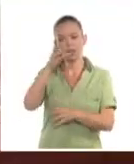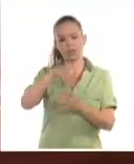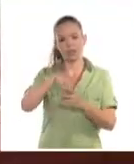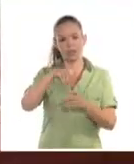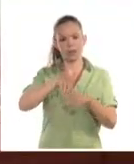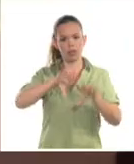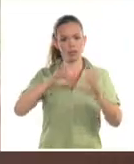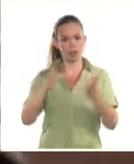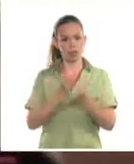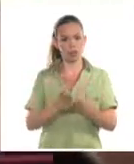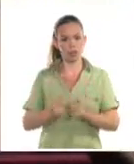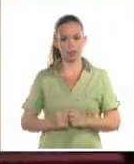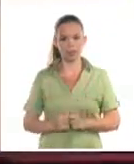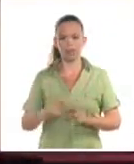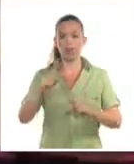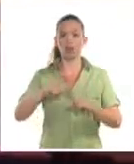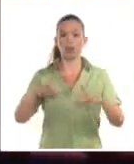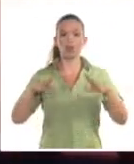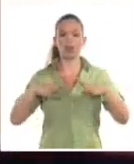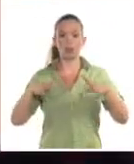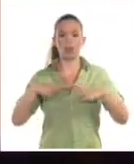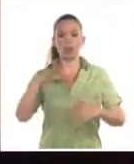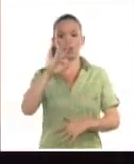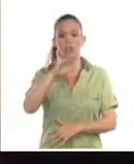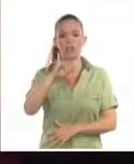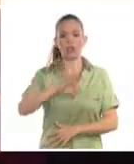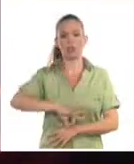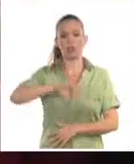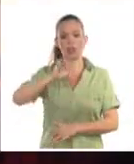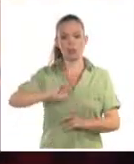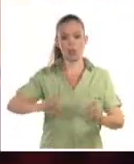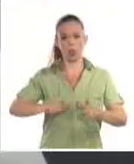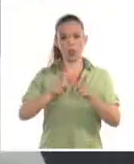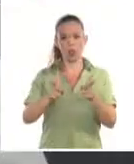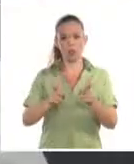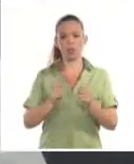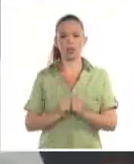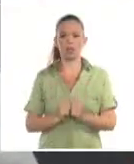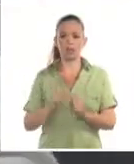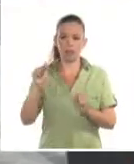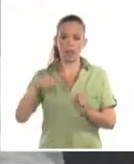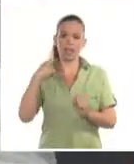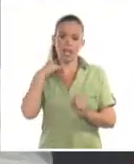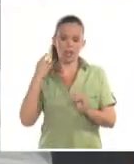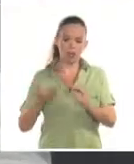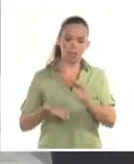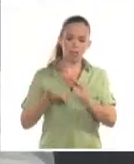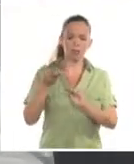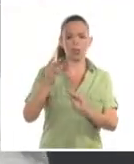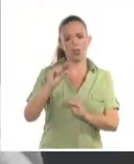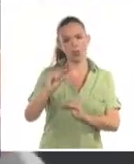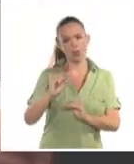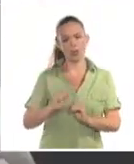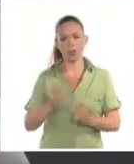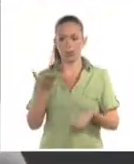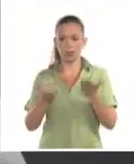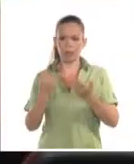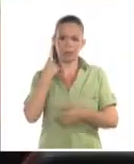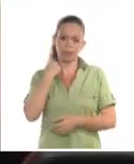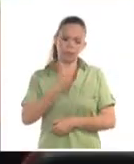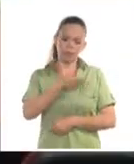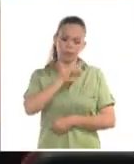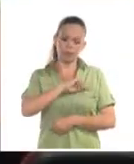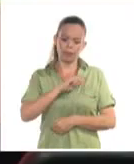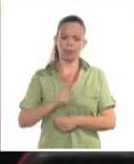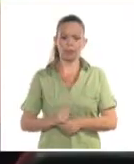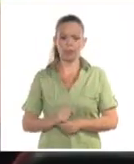Aunque está a un 86 crece respecto a 2023 en el ámbito energético las limitaciones